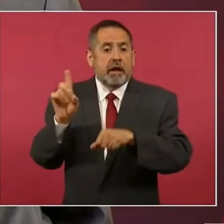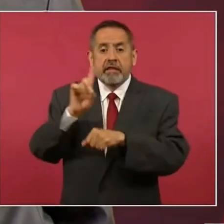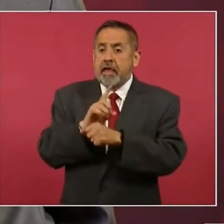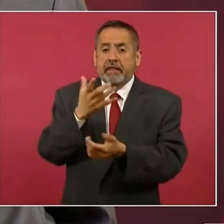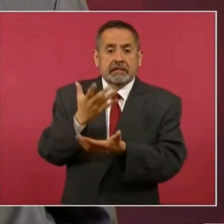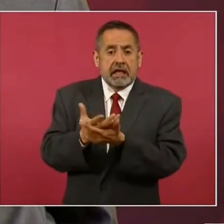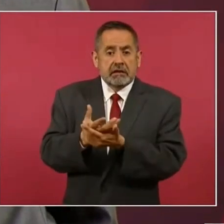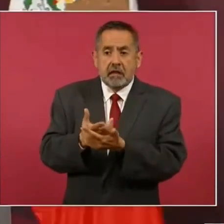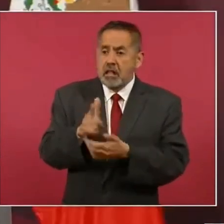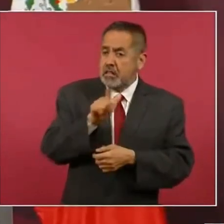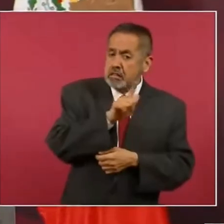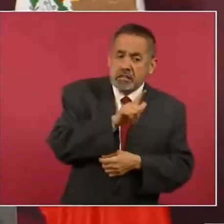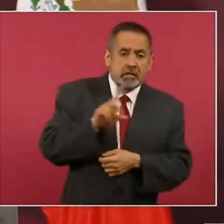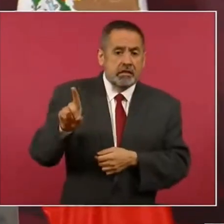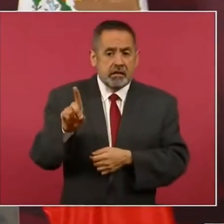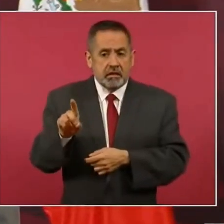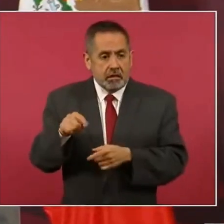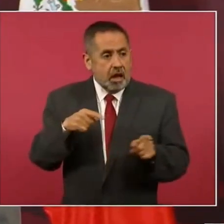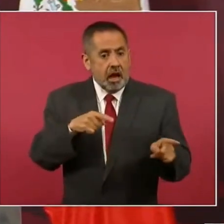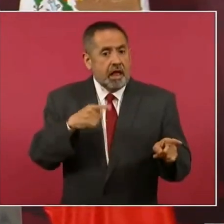descanso,